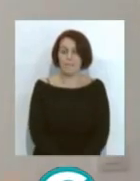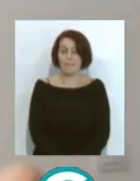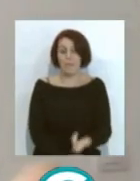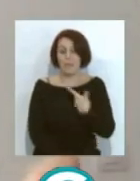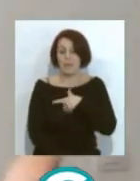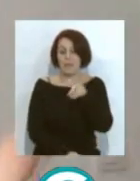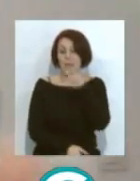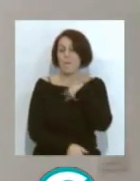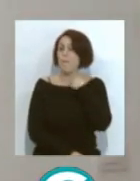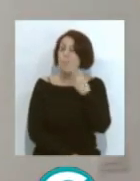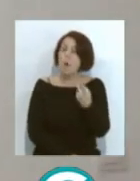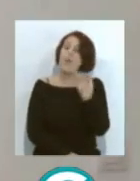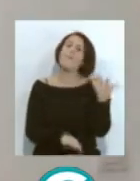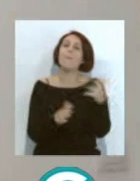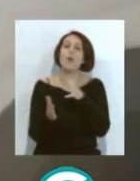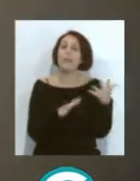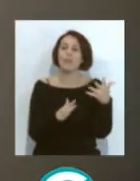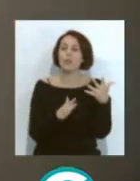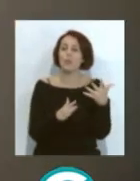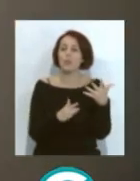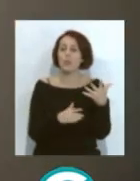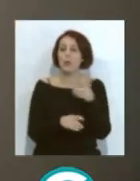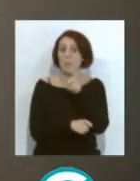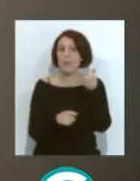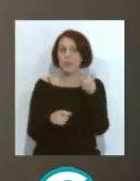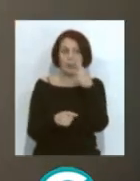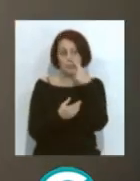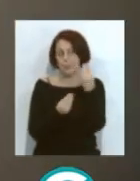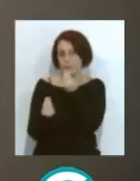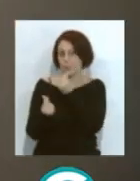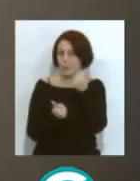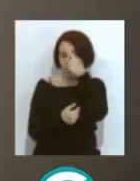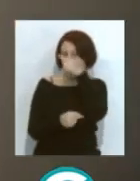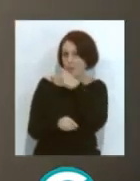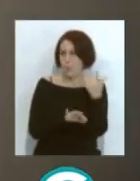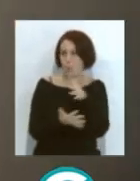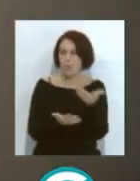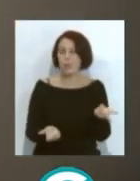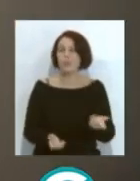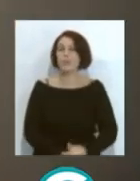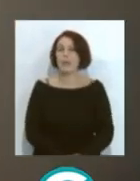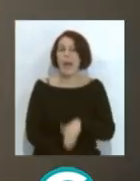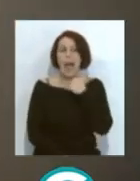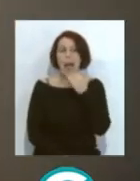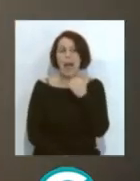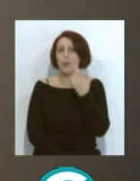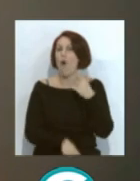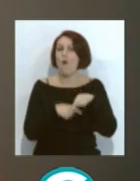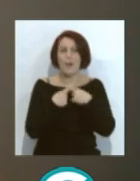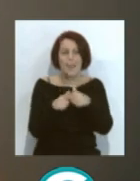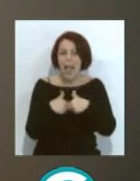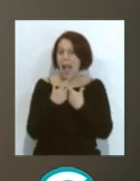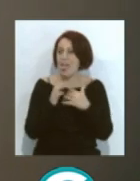que las voces fueran más o menos las que todo el mundo intuye, en fin, que fuera algo familiar,